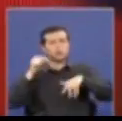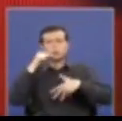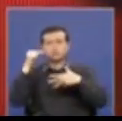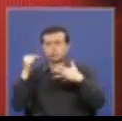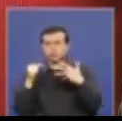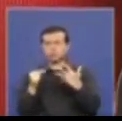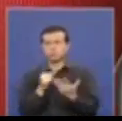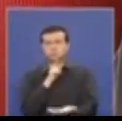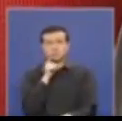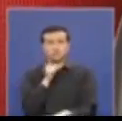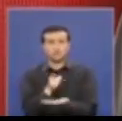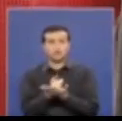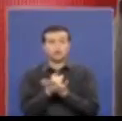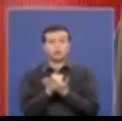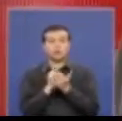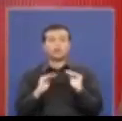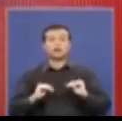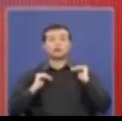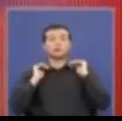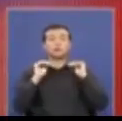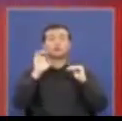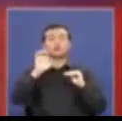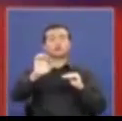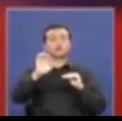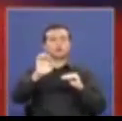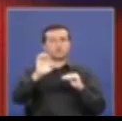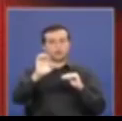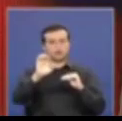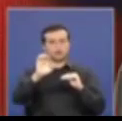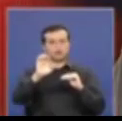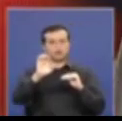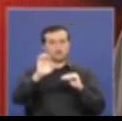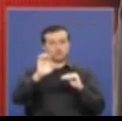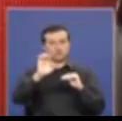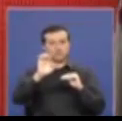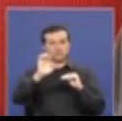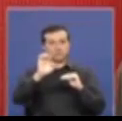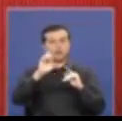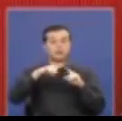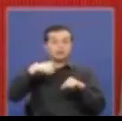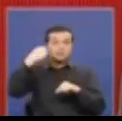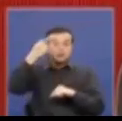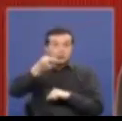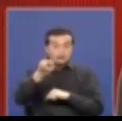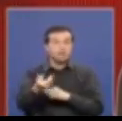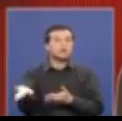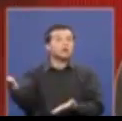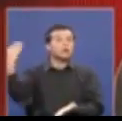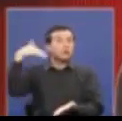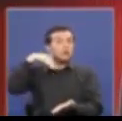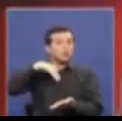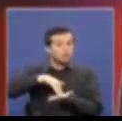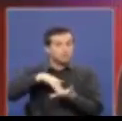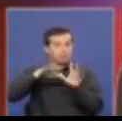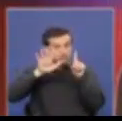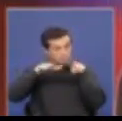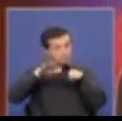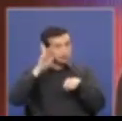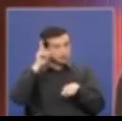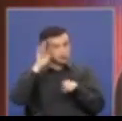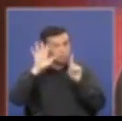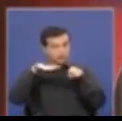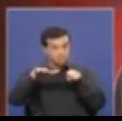etcétera, y quedó en categoría E. Si volvía en la siguiente evaluación, después de 6 meses, me